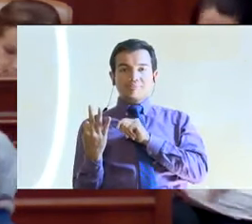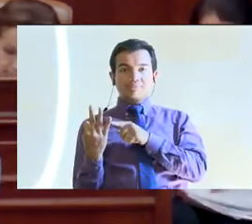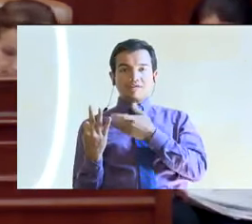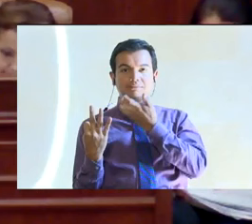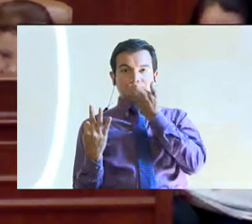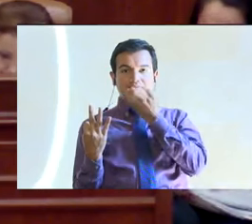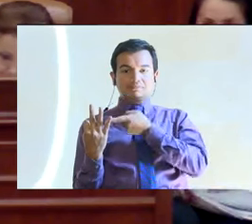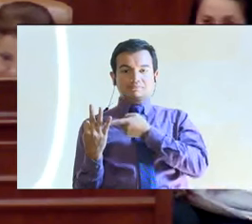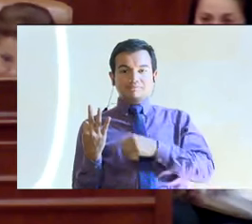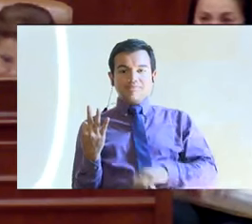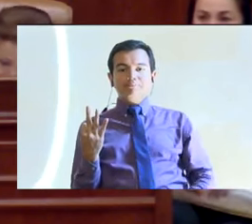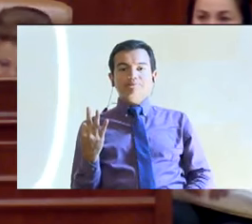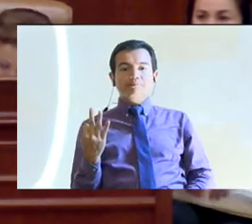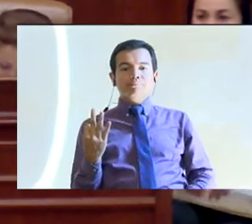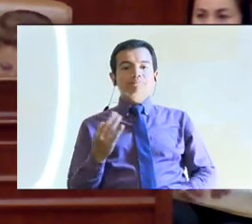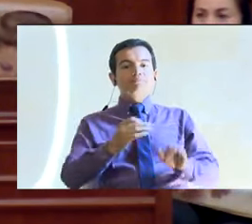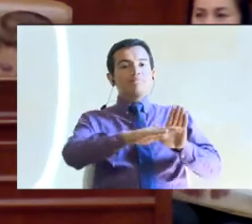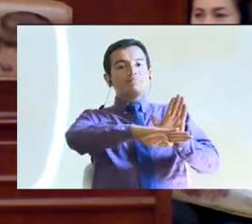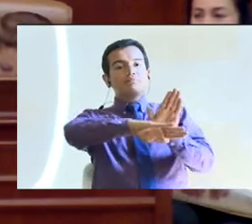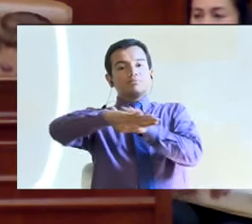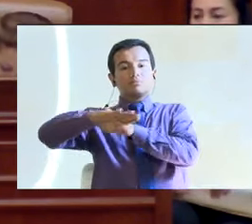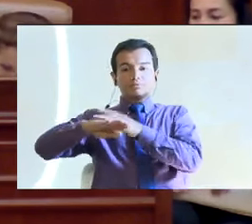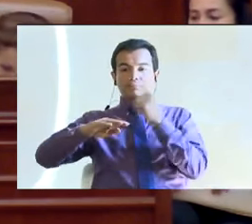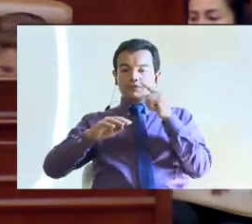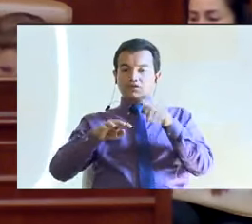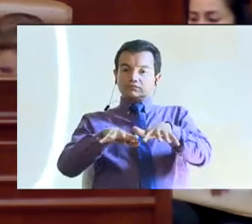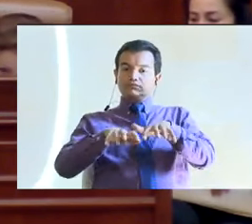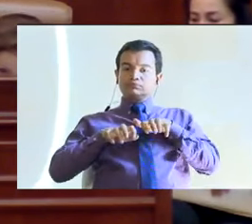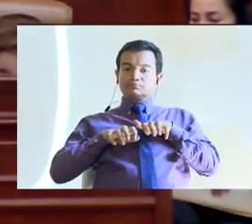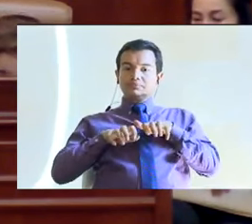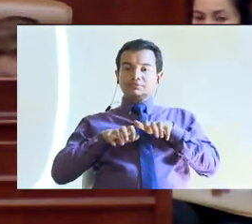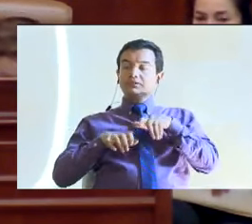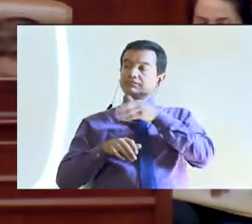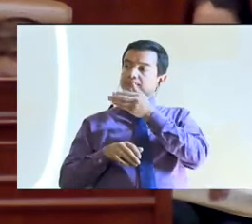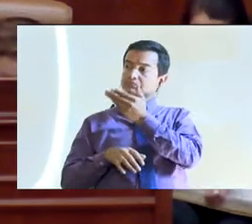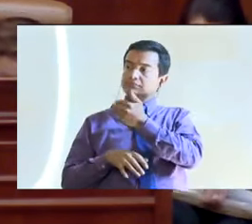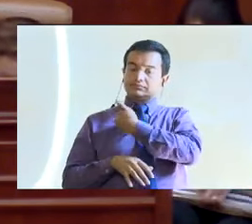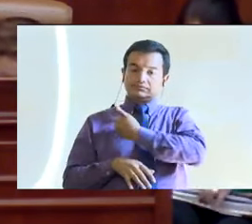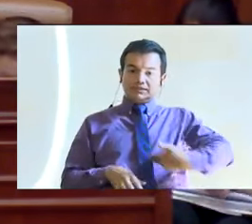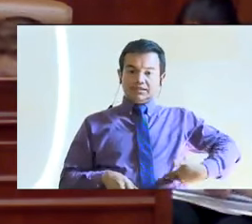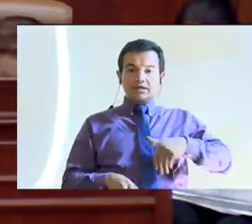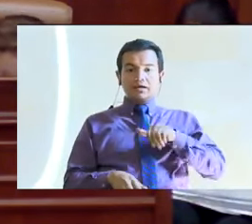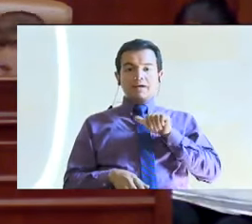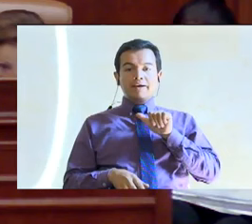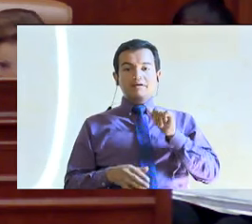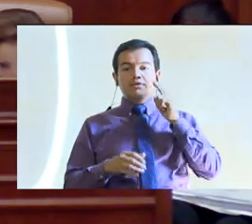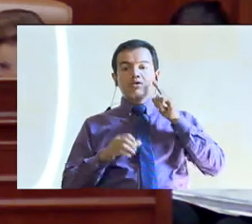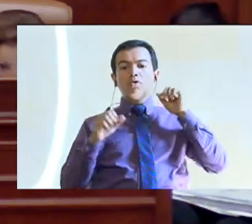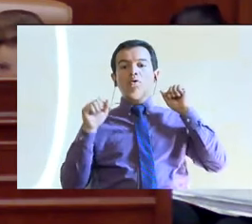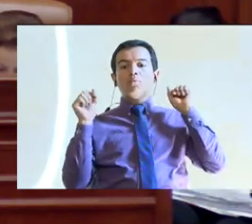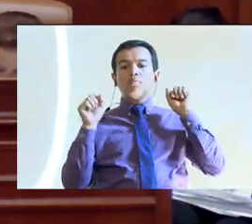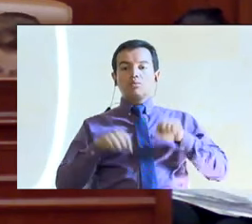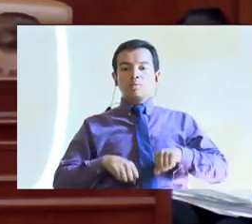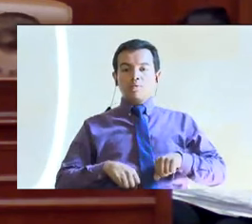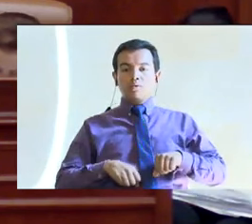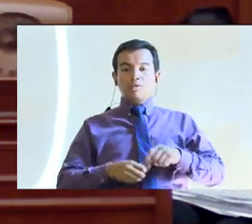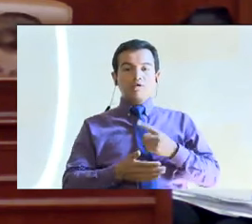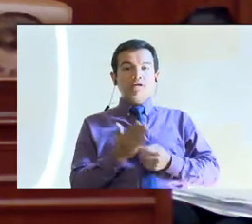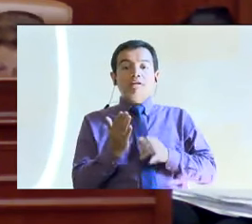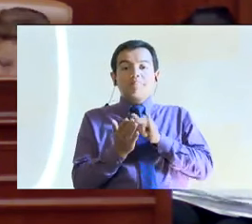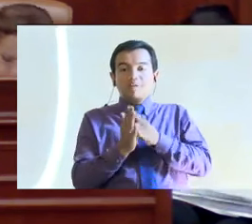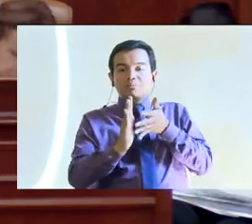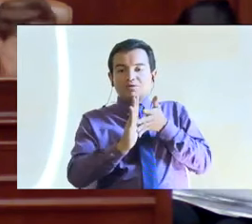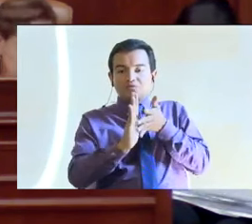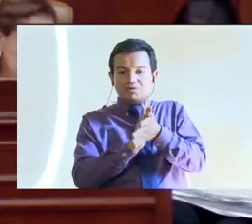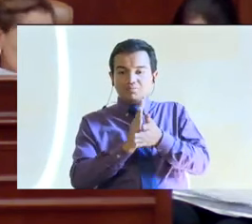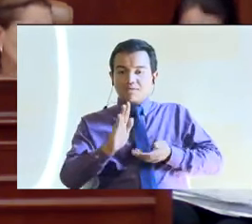votos señores de plenaria Señora presidenta ha sido aprobado el informe